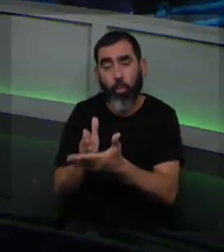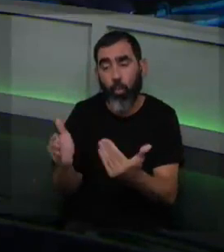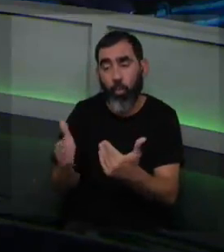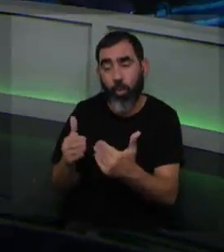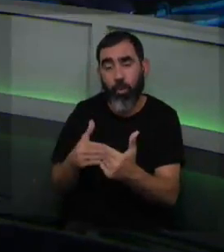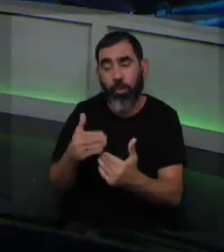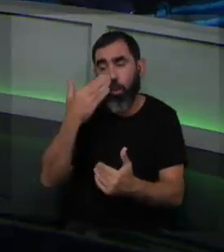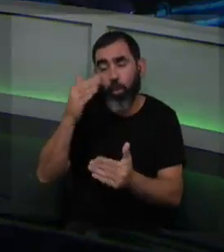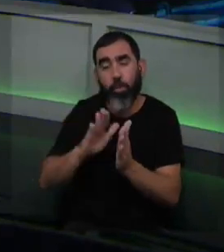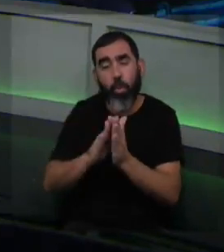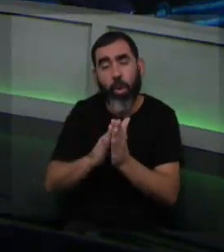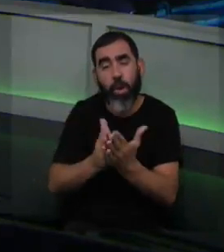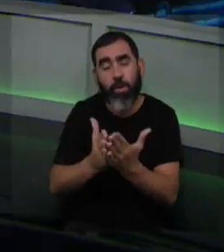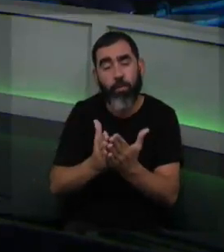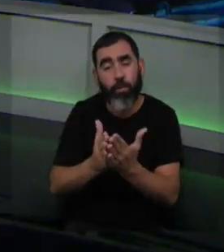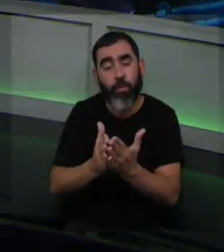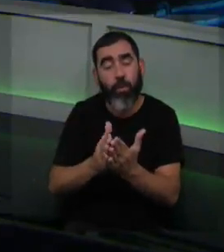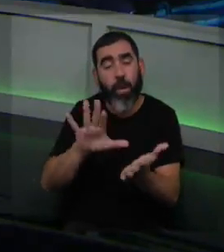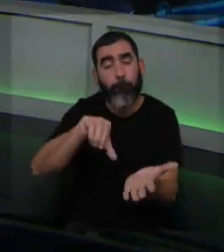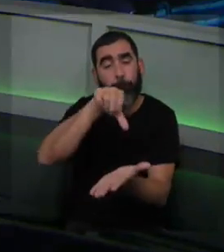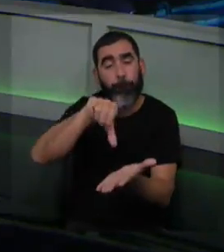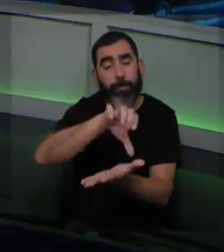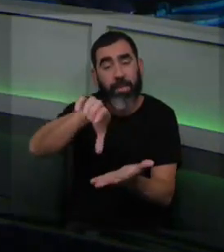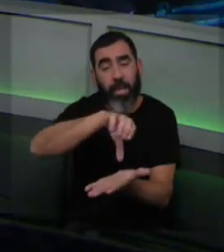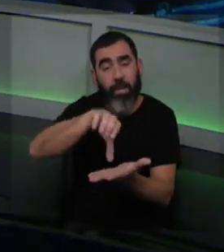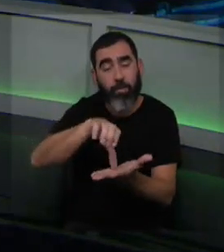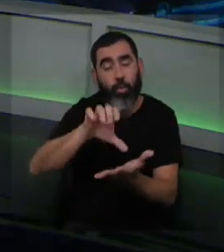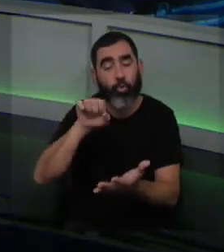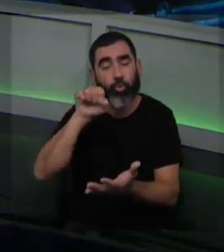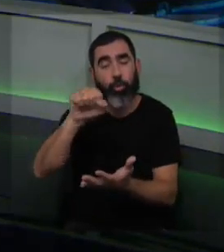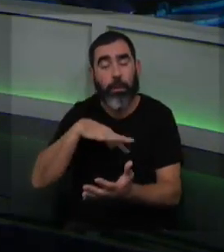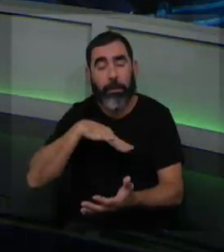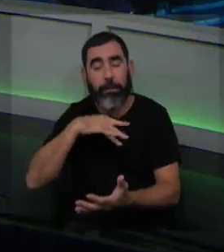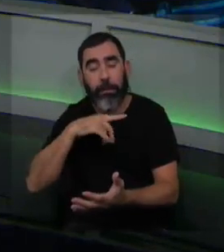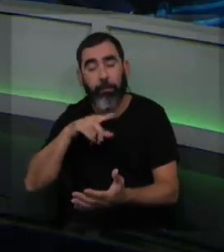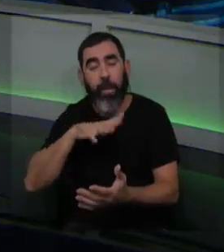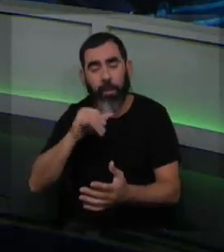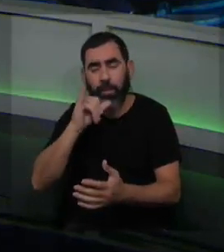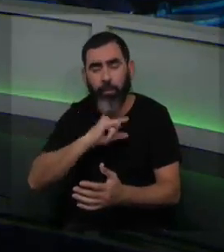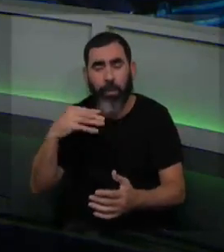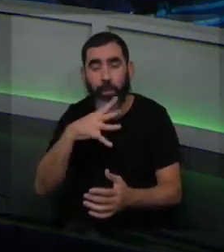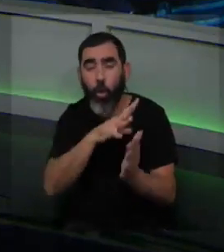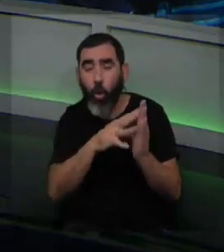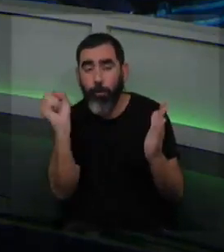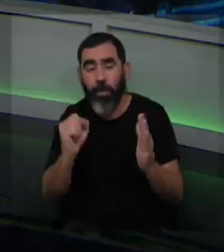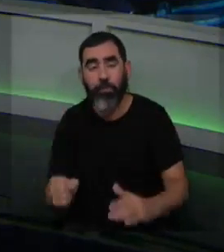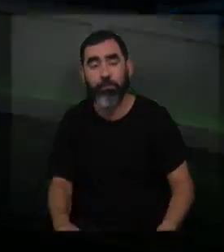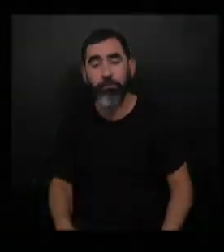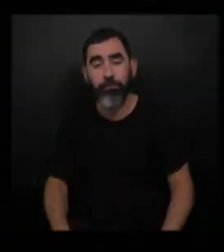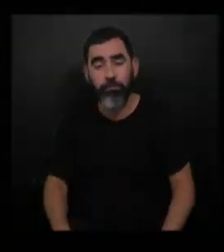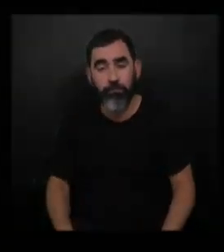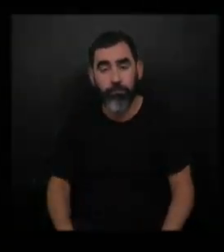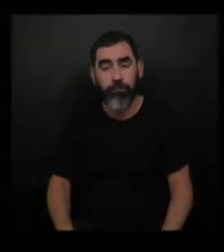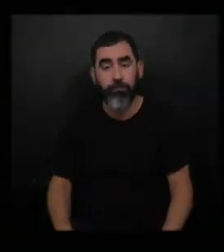cercanos. El último libro de Milei, que se llama Capitalismo, Socialismo y la Trampa Neoclásica, ya tiene varias denuncias de plagio. Una de